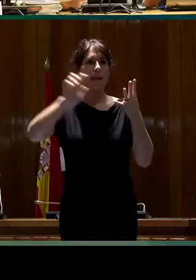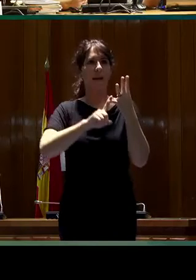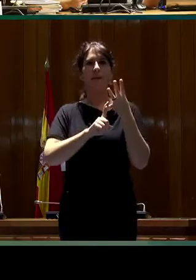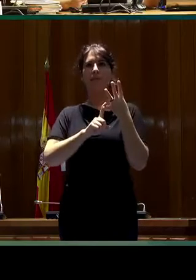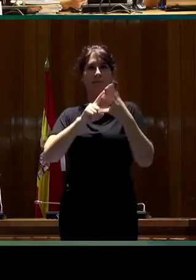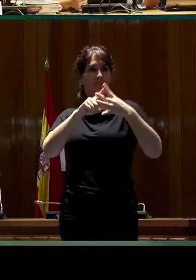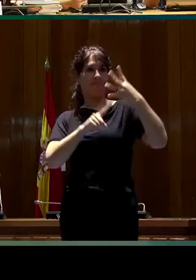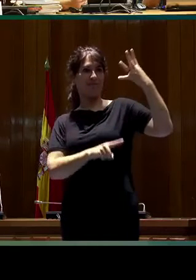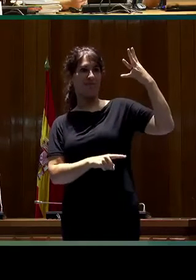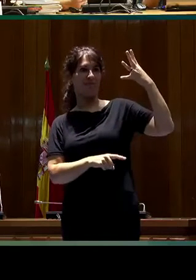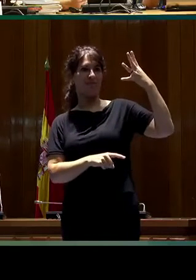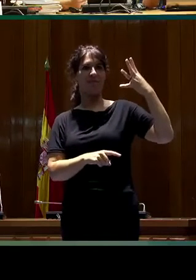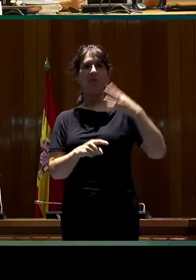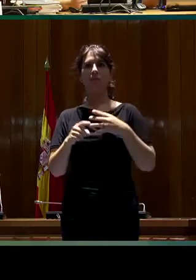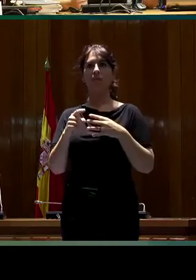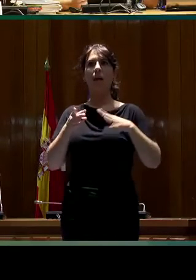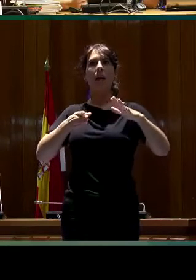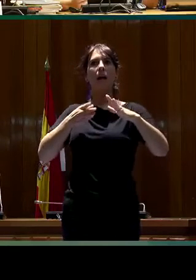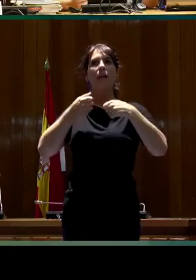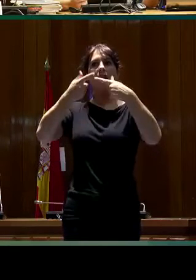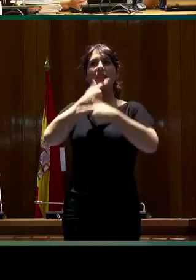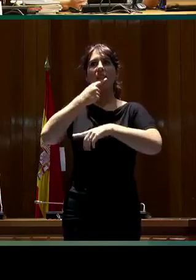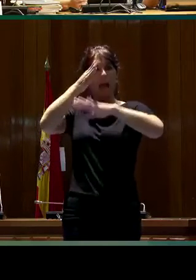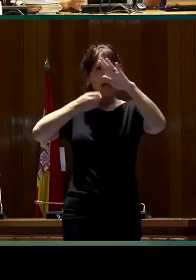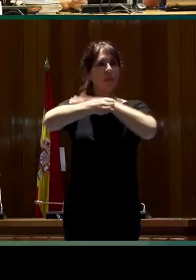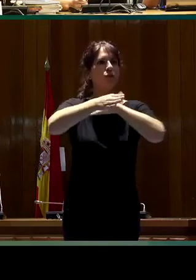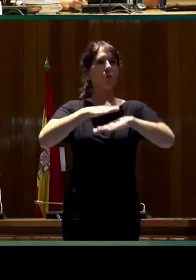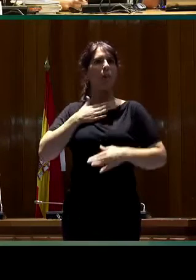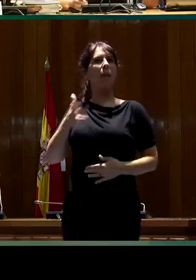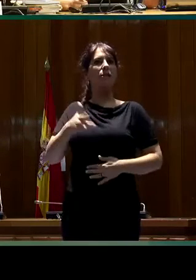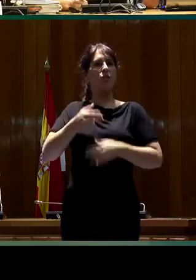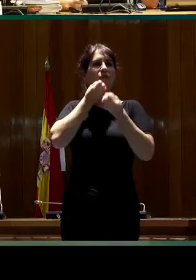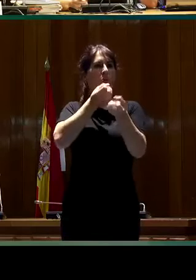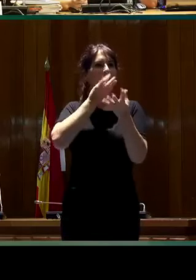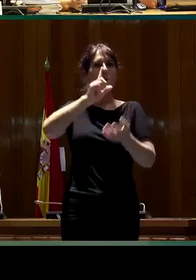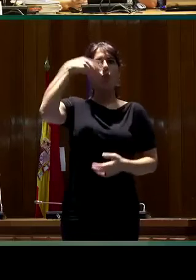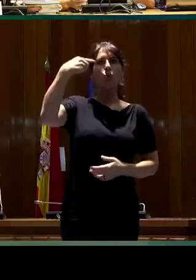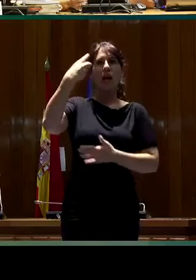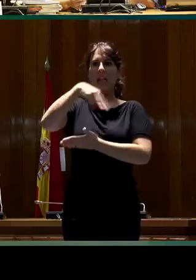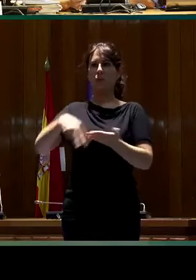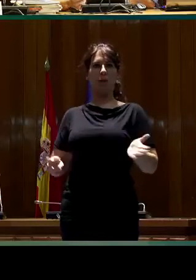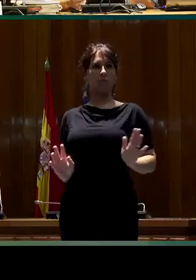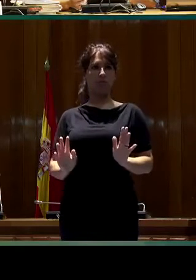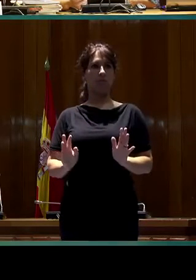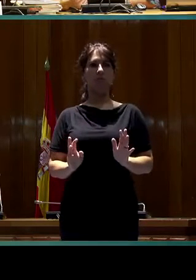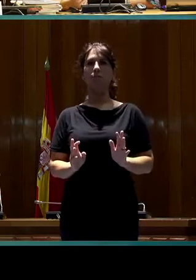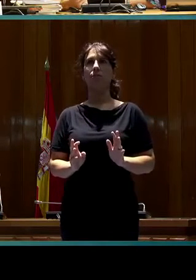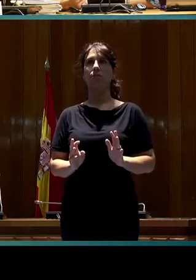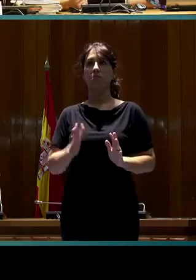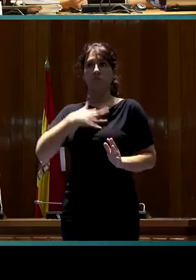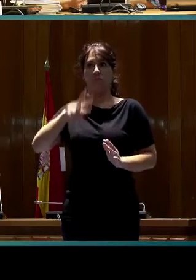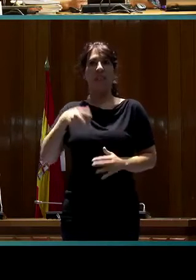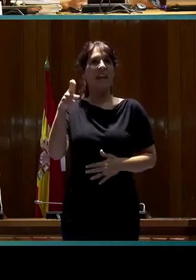¿no? La de facilitar el acceso y siempre como un derecho a la información, a la cultura y a la lectura. Es un derecho que